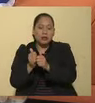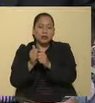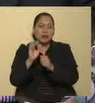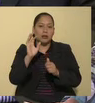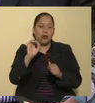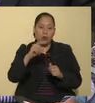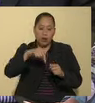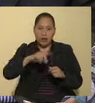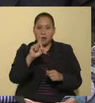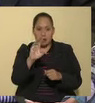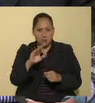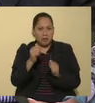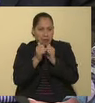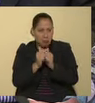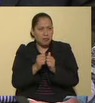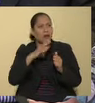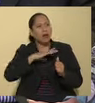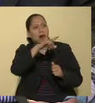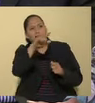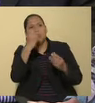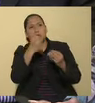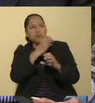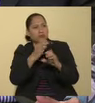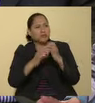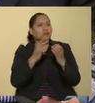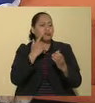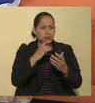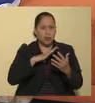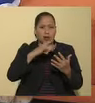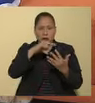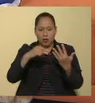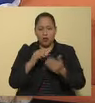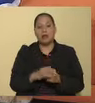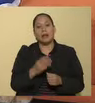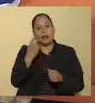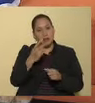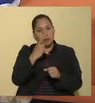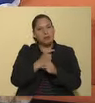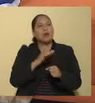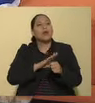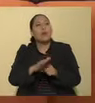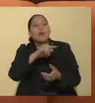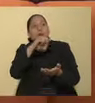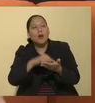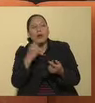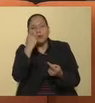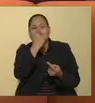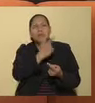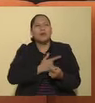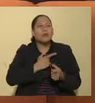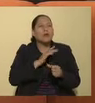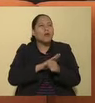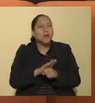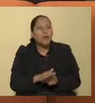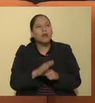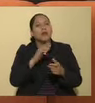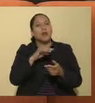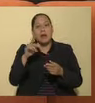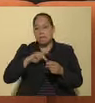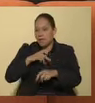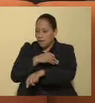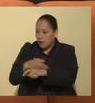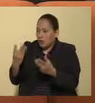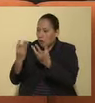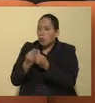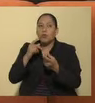el DF, donde hay numerosos atractivos para disfrutar un fin de semana. Eso es lo primero, definir cuáles son nuestros gustos, preferencias, a dónde quiere nuestra familia